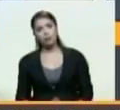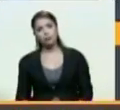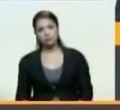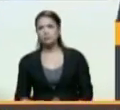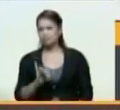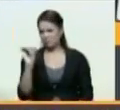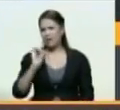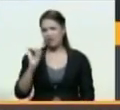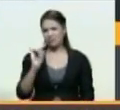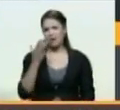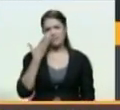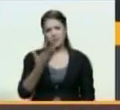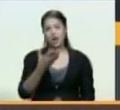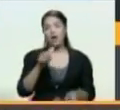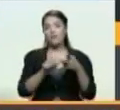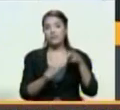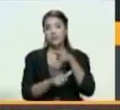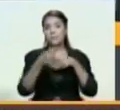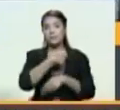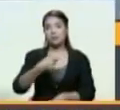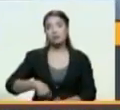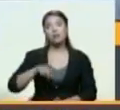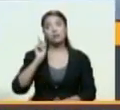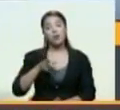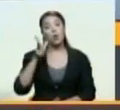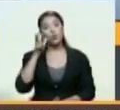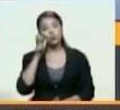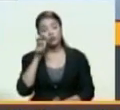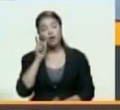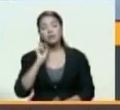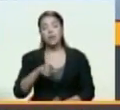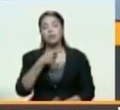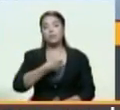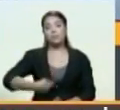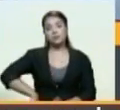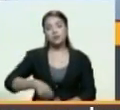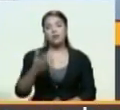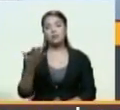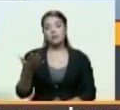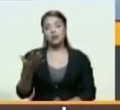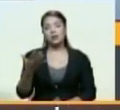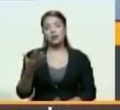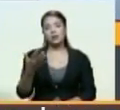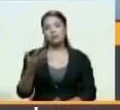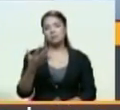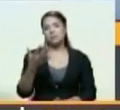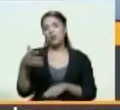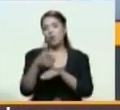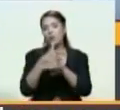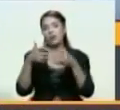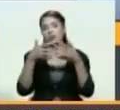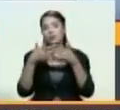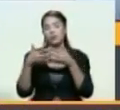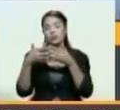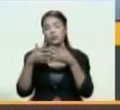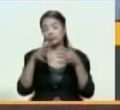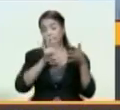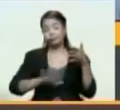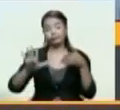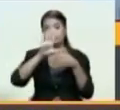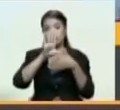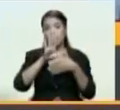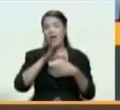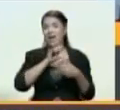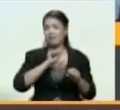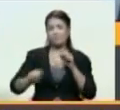ocurrido. El vicepresidente Pence tuvo que escuchar, incluso de los presidentes menos amigos del gobierno venezolano de la región, que ellos se